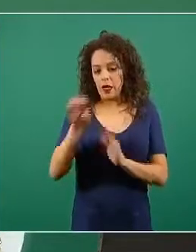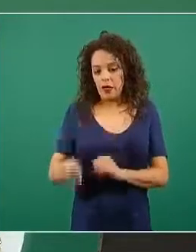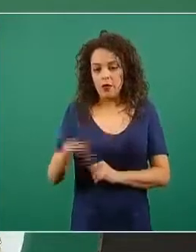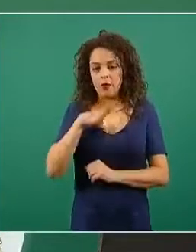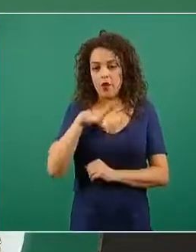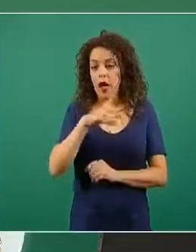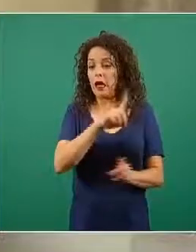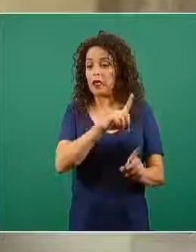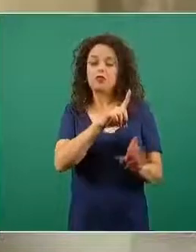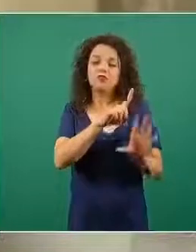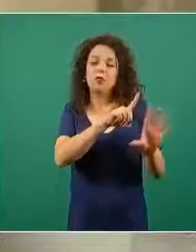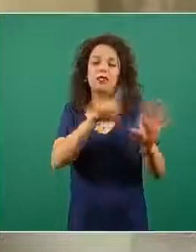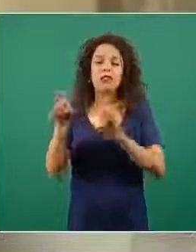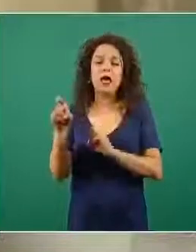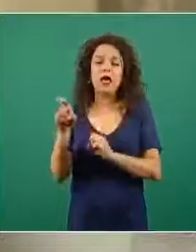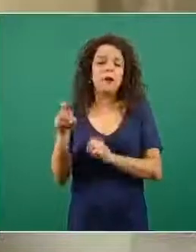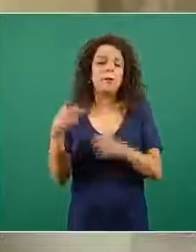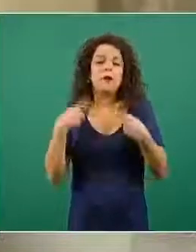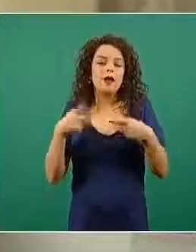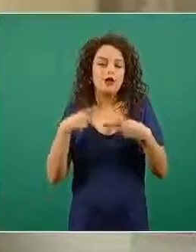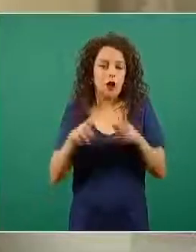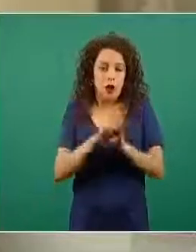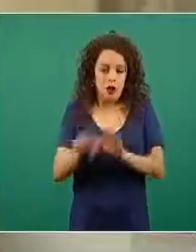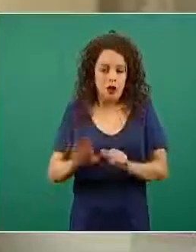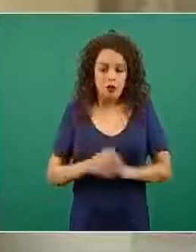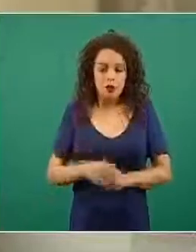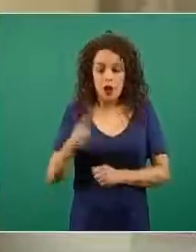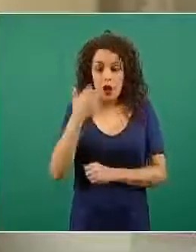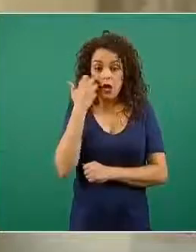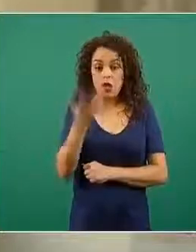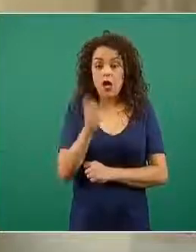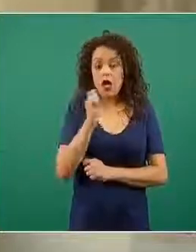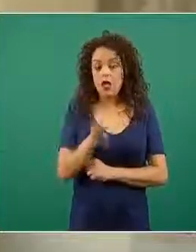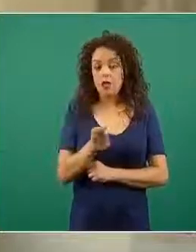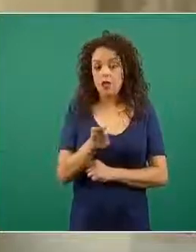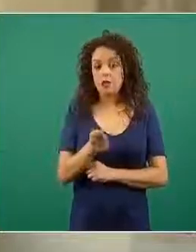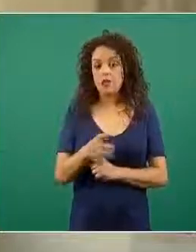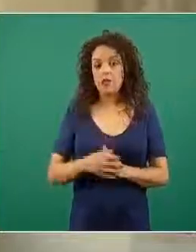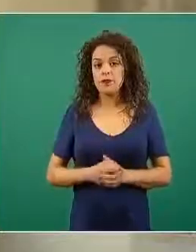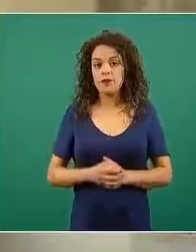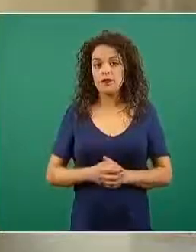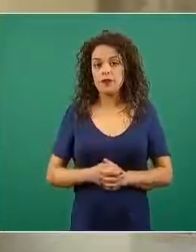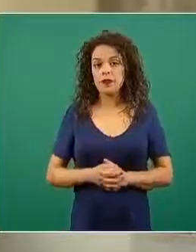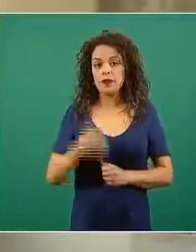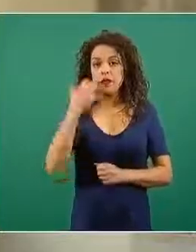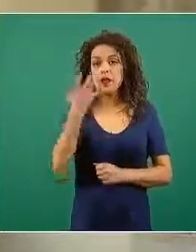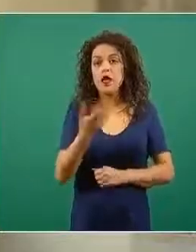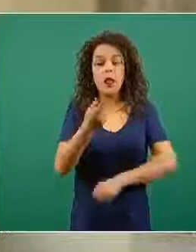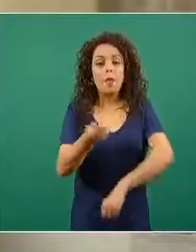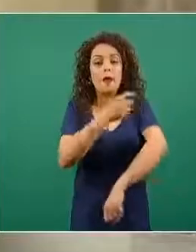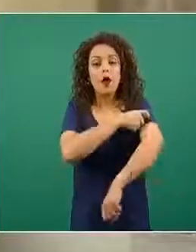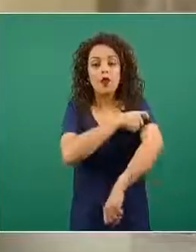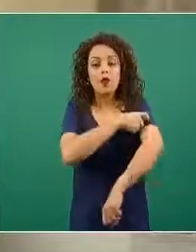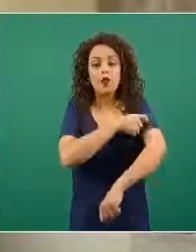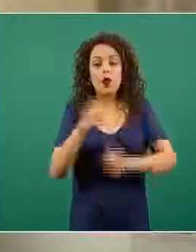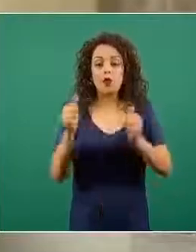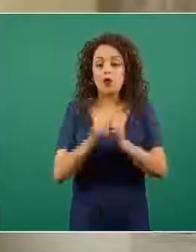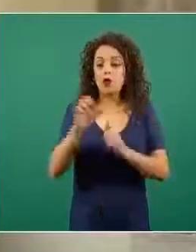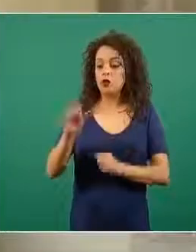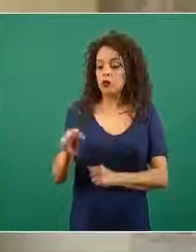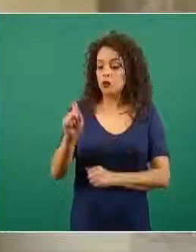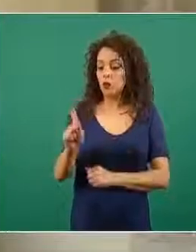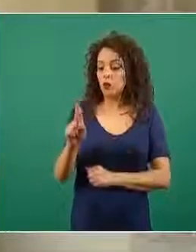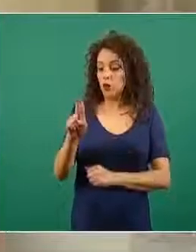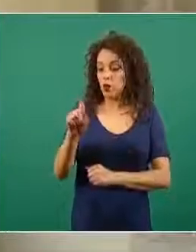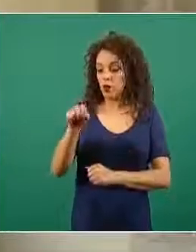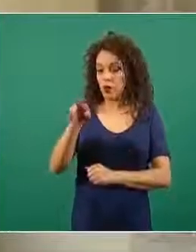100 personas que quisieran, por ejemplo, vamos a poner un ejemplo, quisieran vacunarse con la vacuna de Sputnik